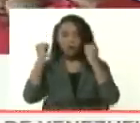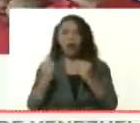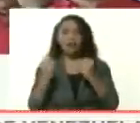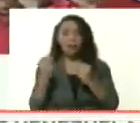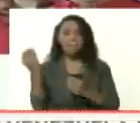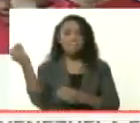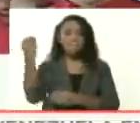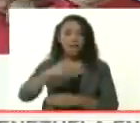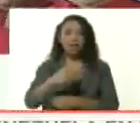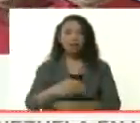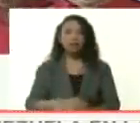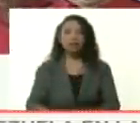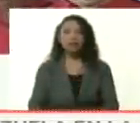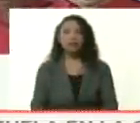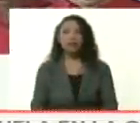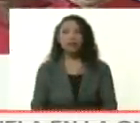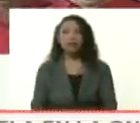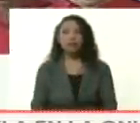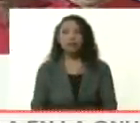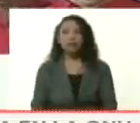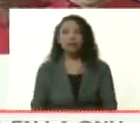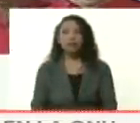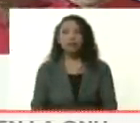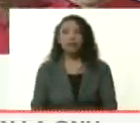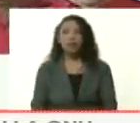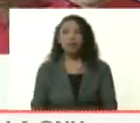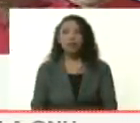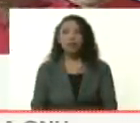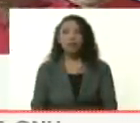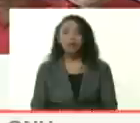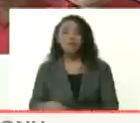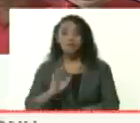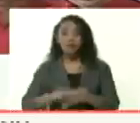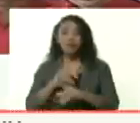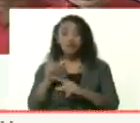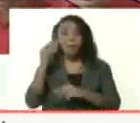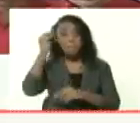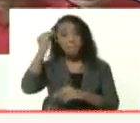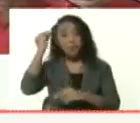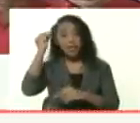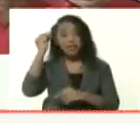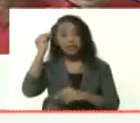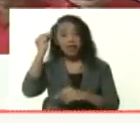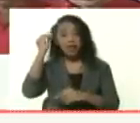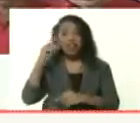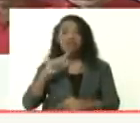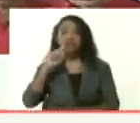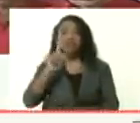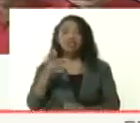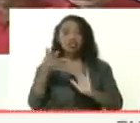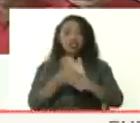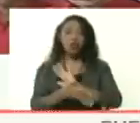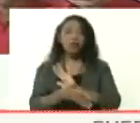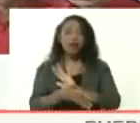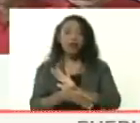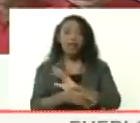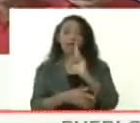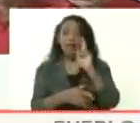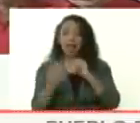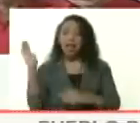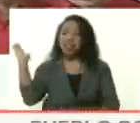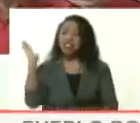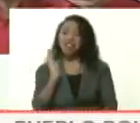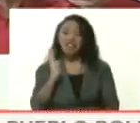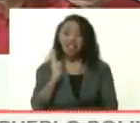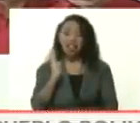radicalizarnos aún más a nosotros. Y ellos dicen, ¿por qué tú crees que Estados Unidos llega y dice, el que se venga con nosotros le quitamos